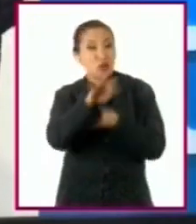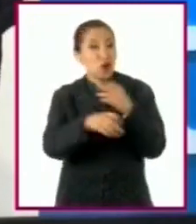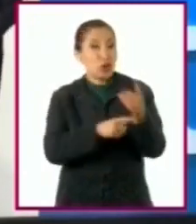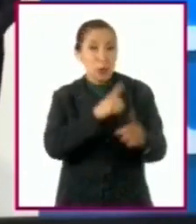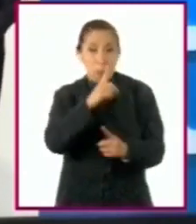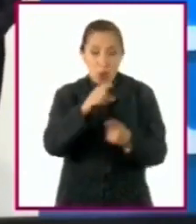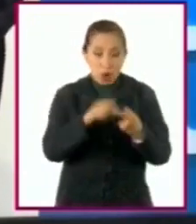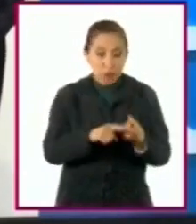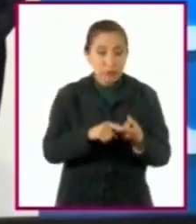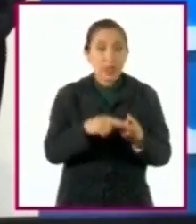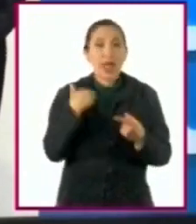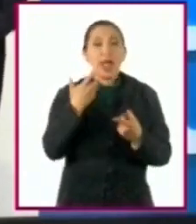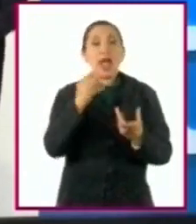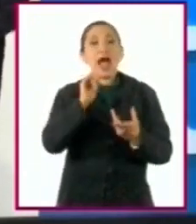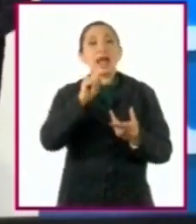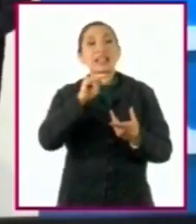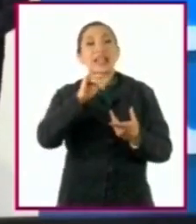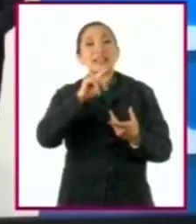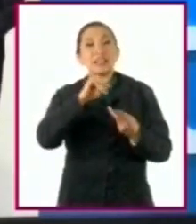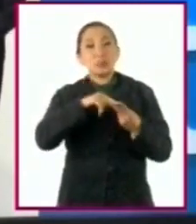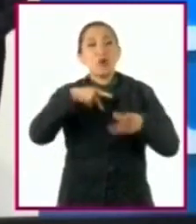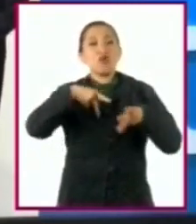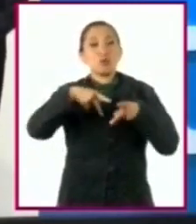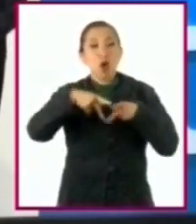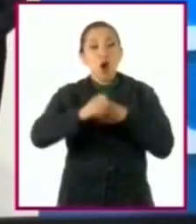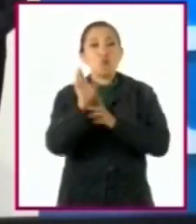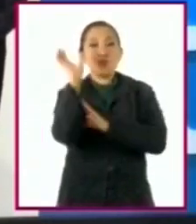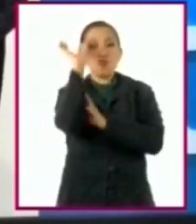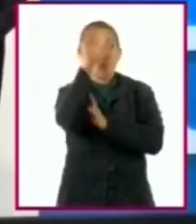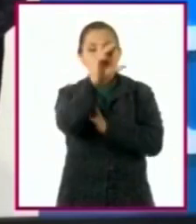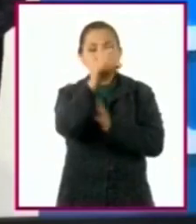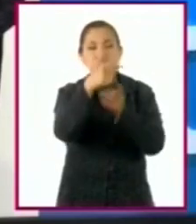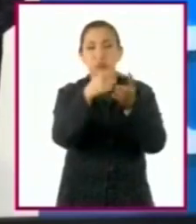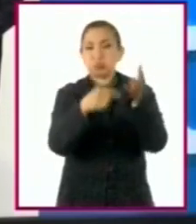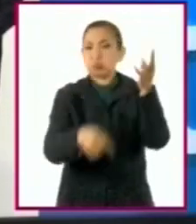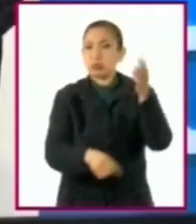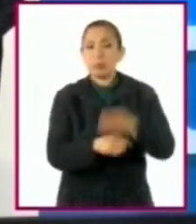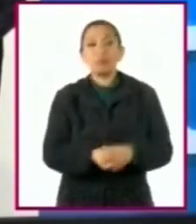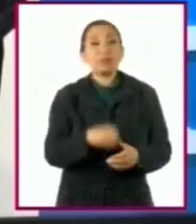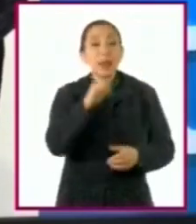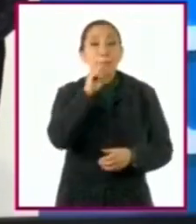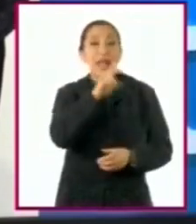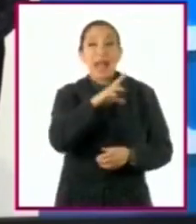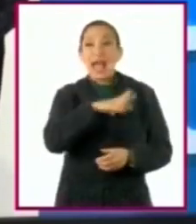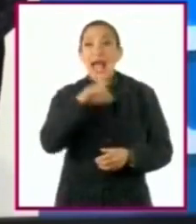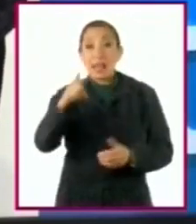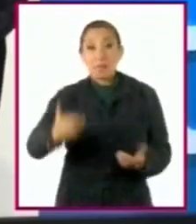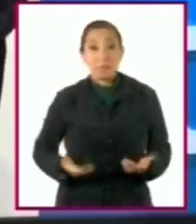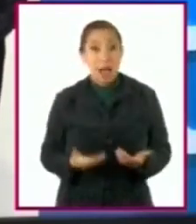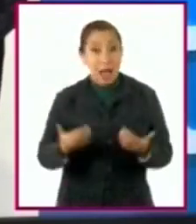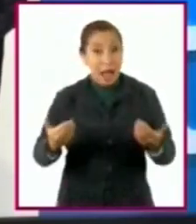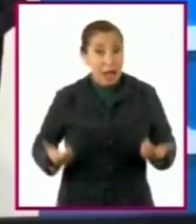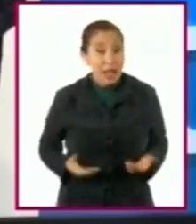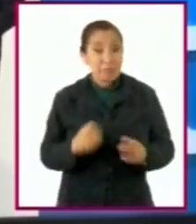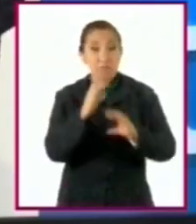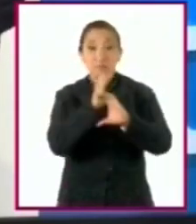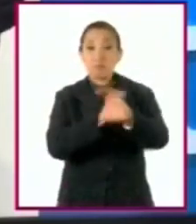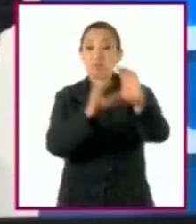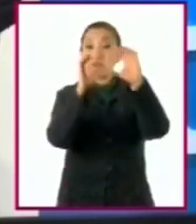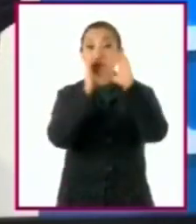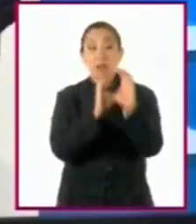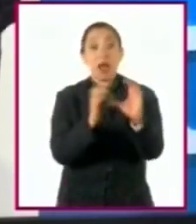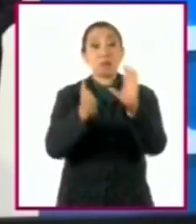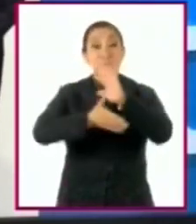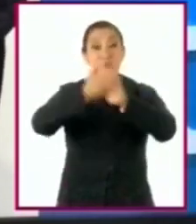deportes, en atletismo, fútbol, básquetbol, etc. También se da en el baile, en el canto, en